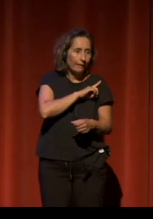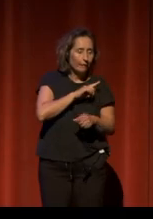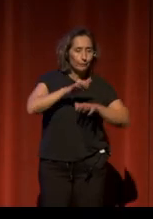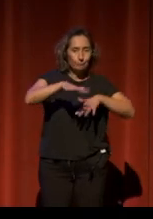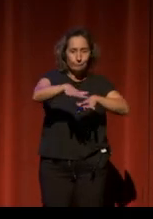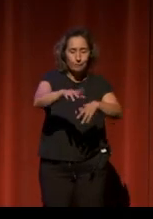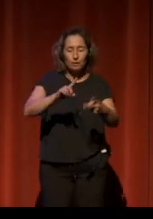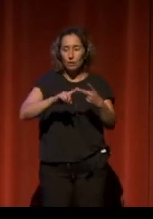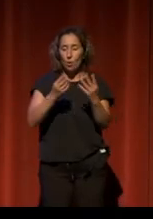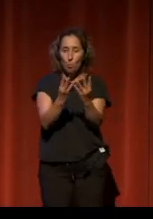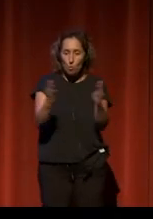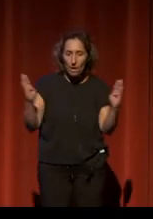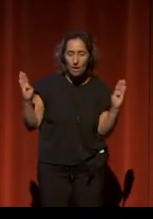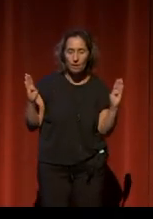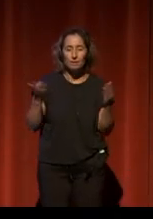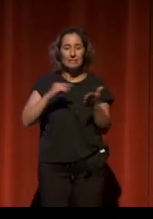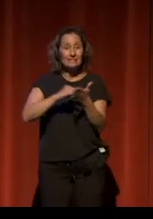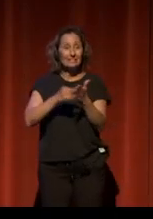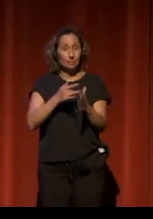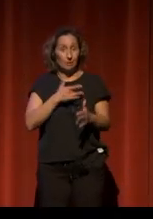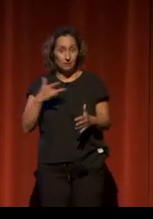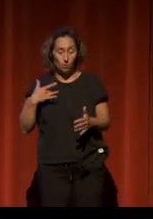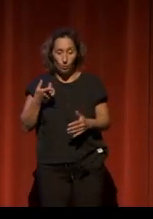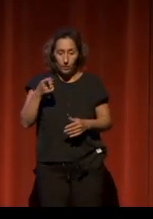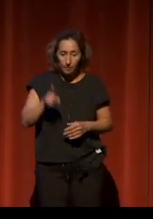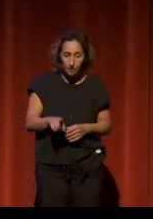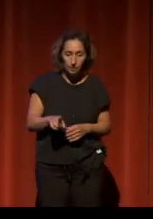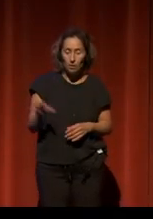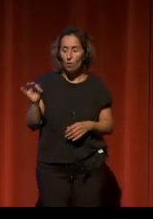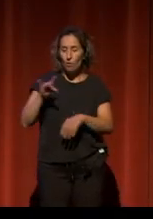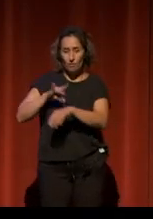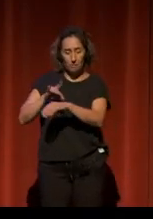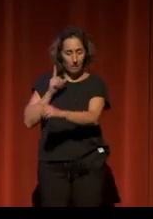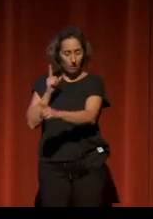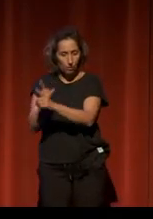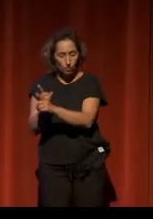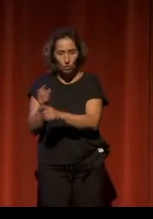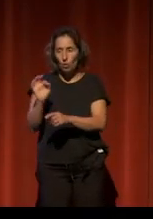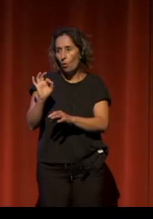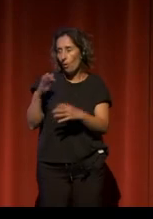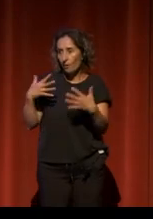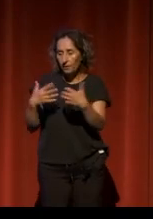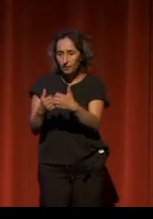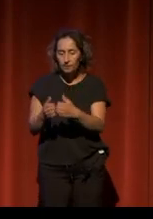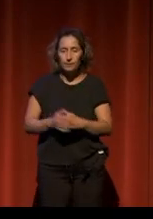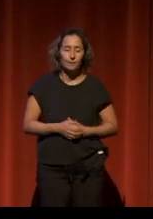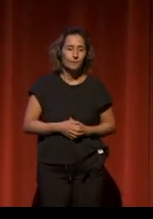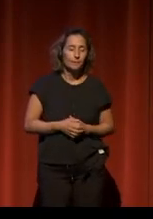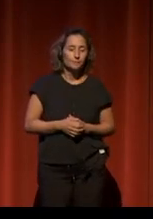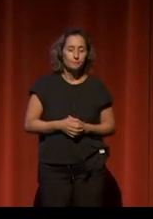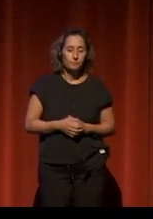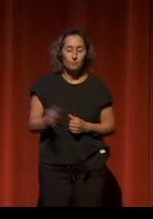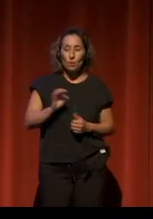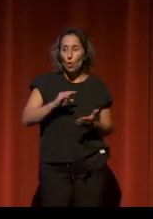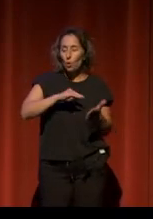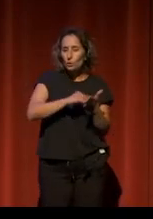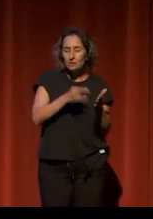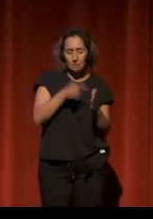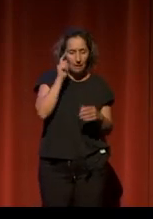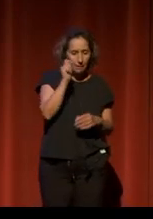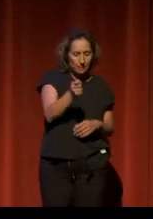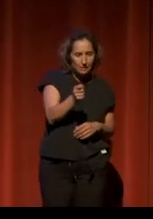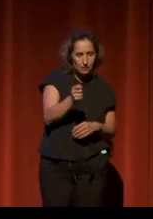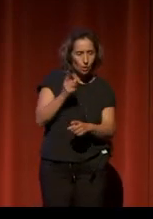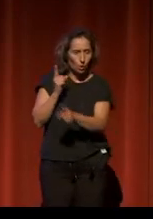seguridad pero luego inventamos los sistemas de salud frente a la enfermedad el accidente el en fin sistemas de pensiones